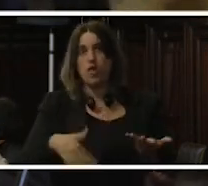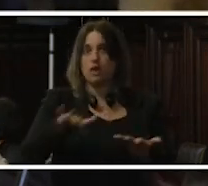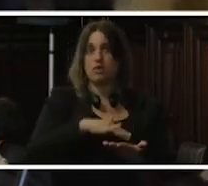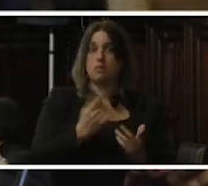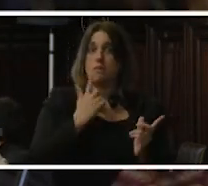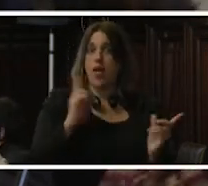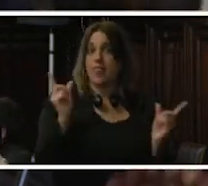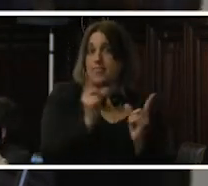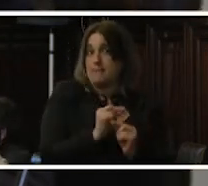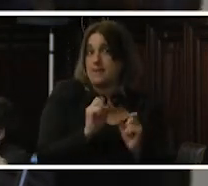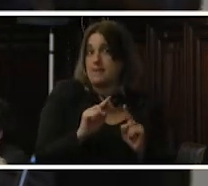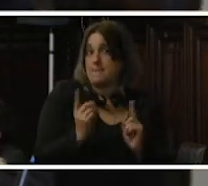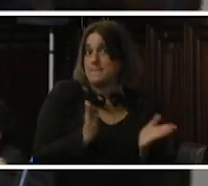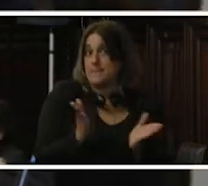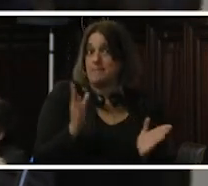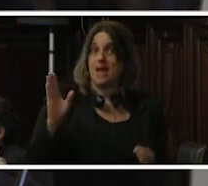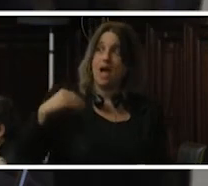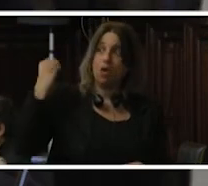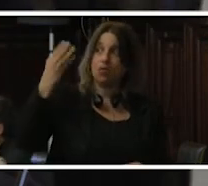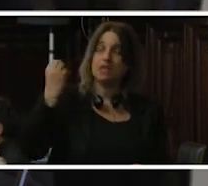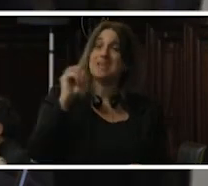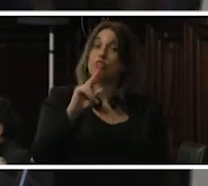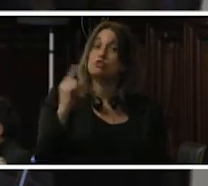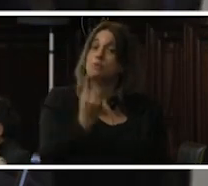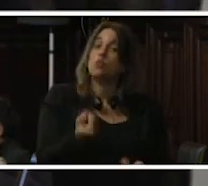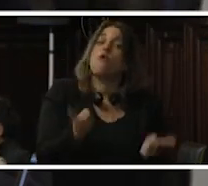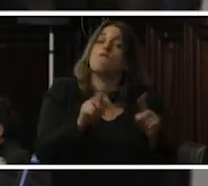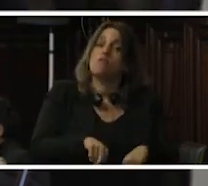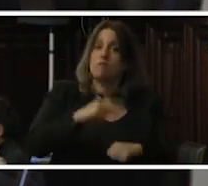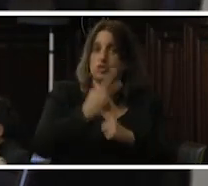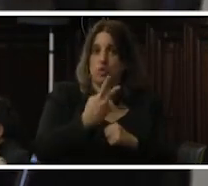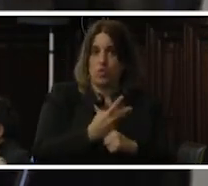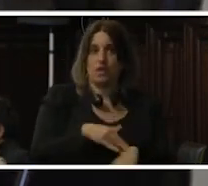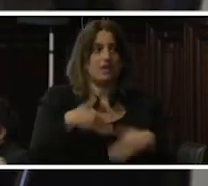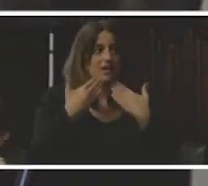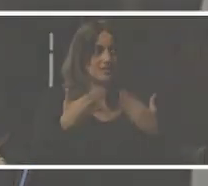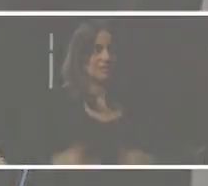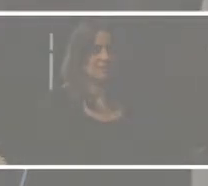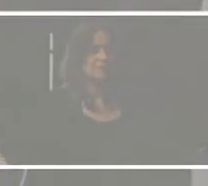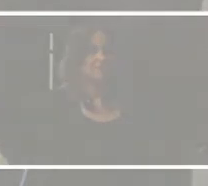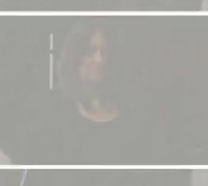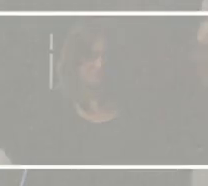concluida esta primera audiencia y en unos 12 minutos iniciamos la siguiente. Muchas gracias. Señor.